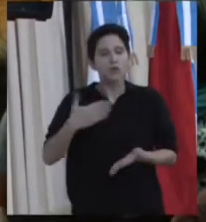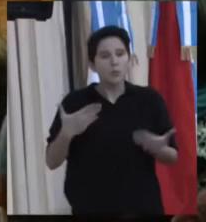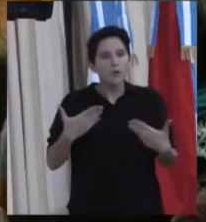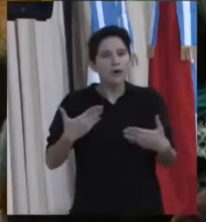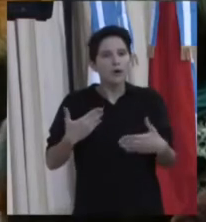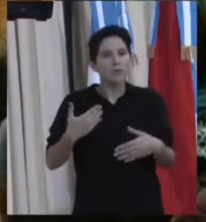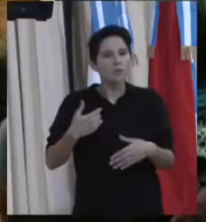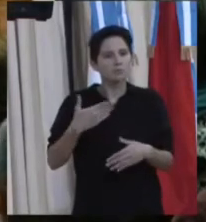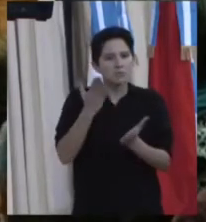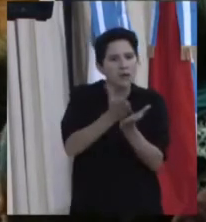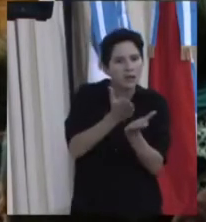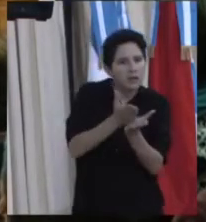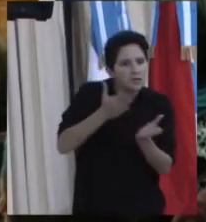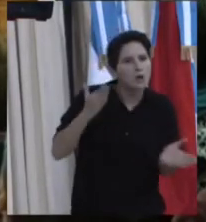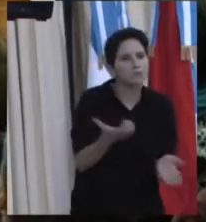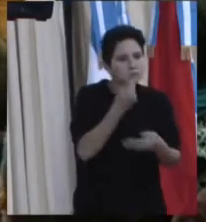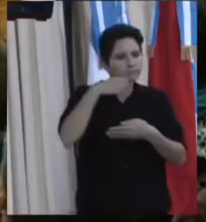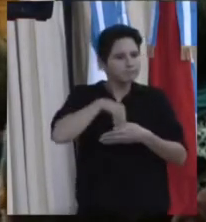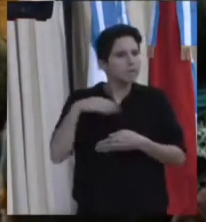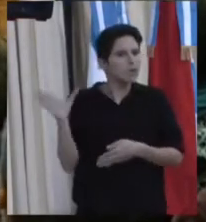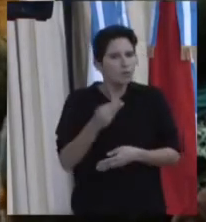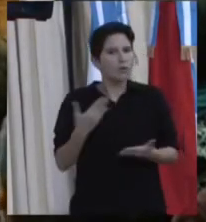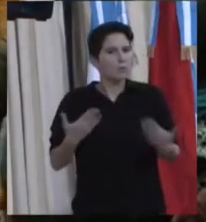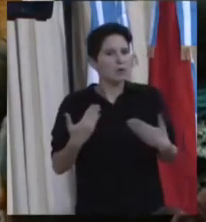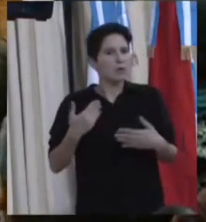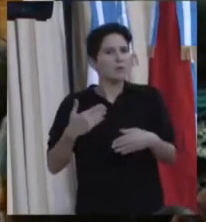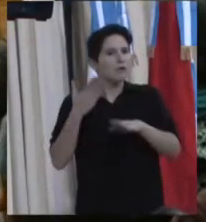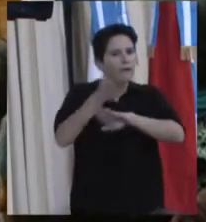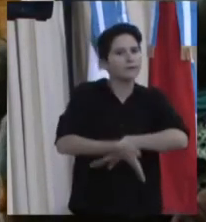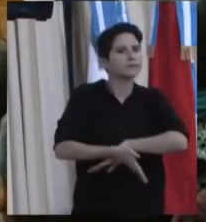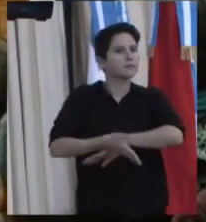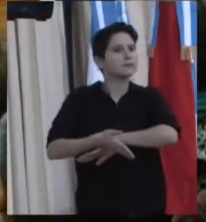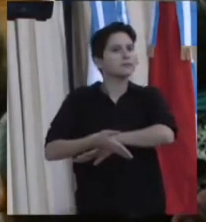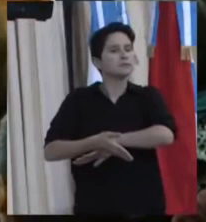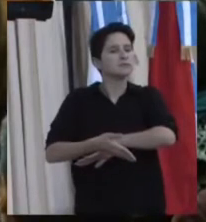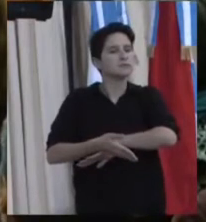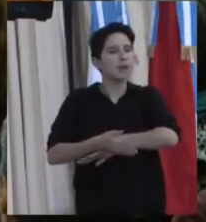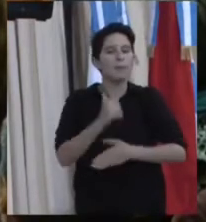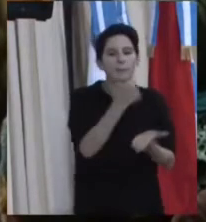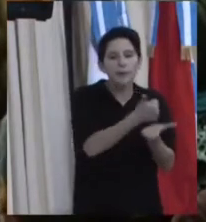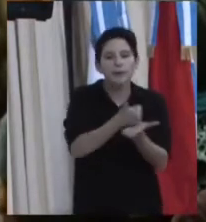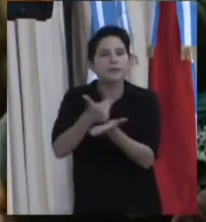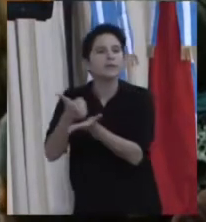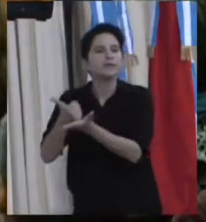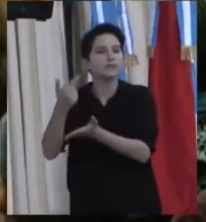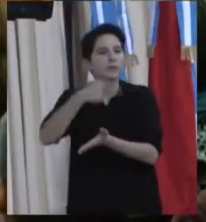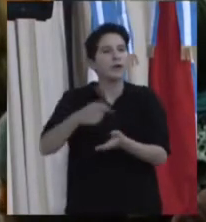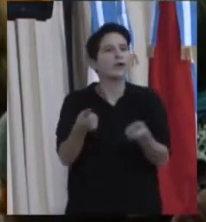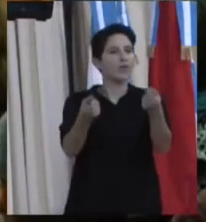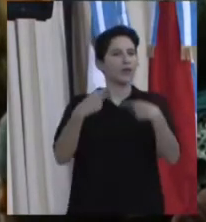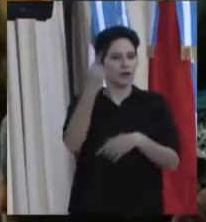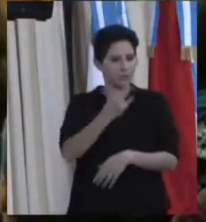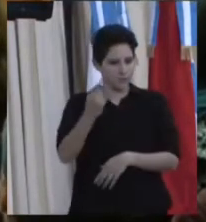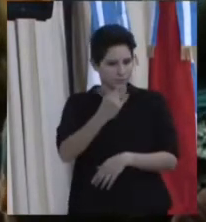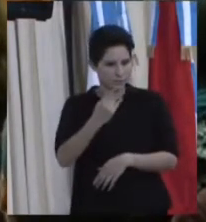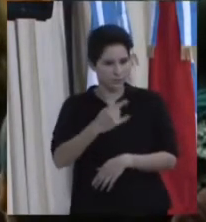como cualquier derecho y que todos tengamos posibilidad de acceder y digamos, de participar de lo que nos ofrece la